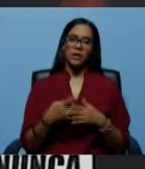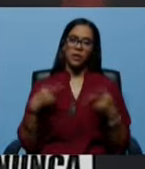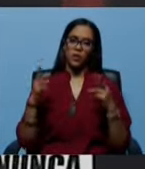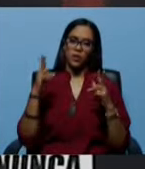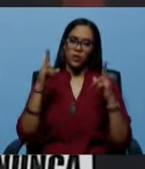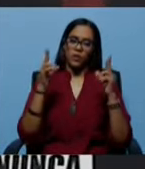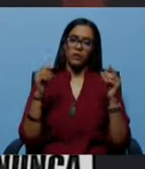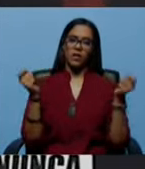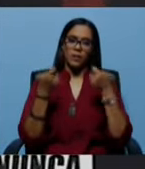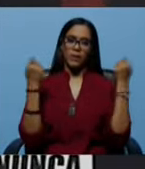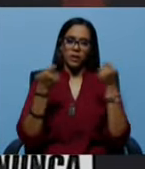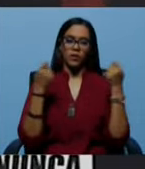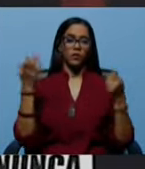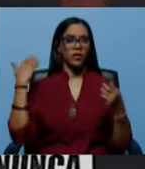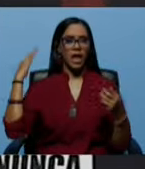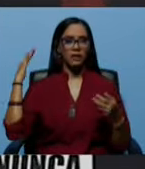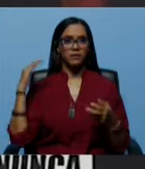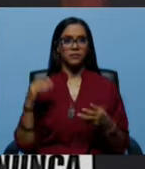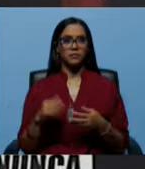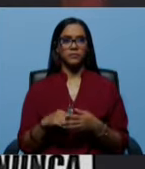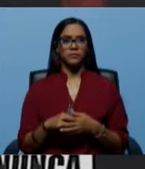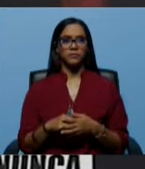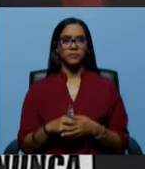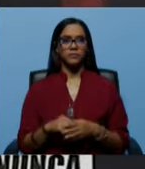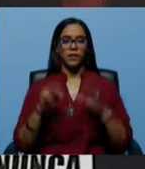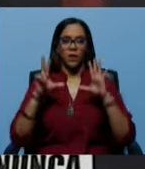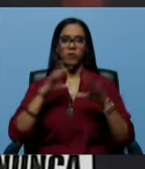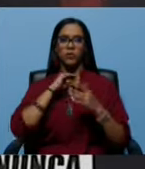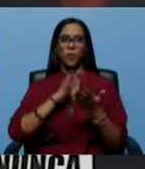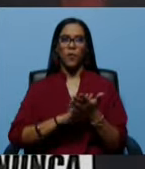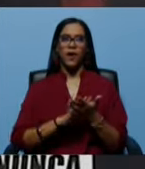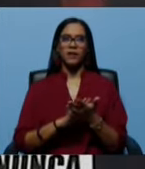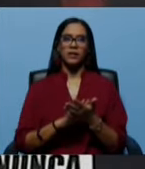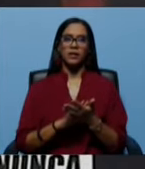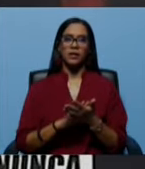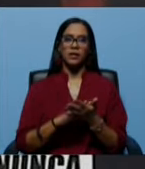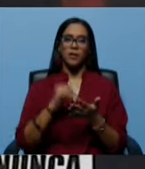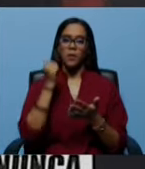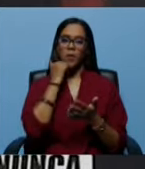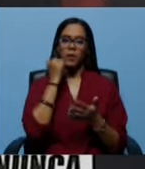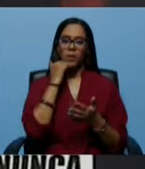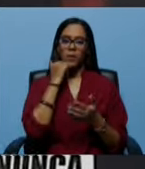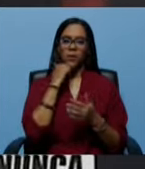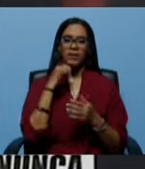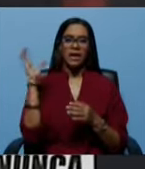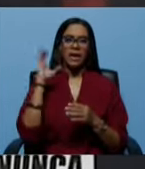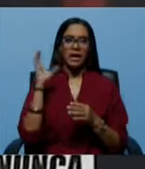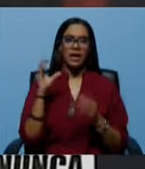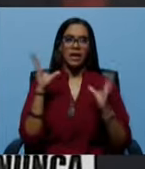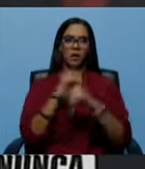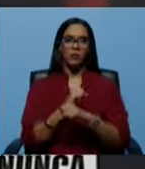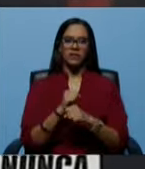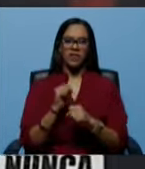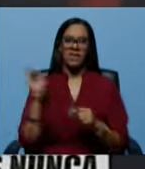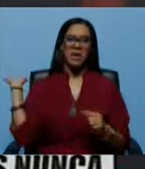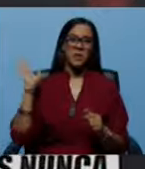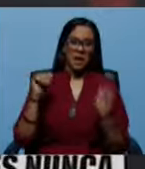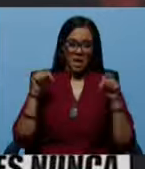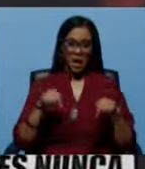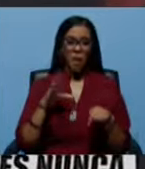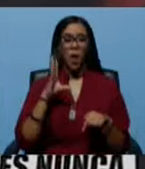de periódico de la época. 8 muertes por disturbios en área metropolitana anoche. Y vienen ahora con sus cuentos,